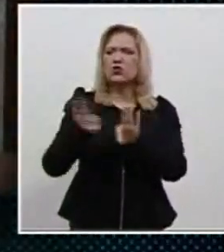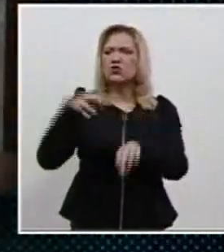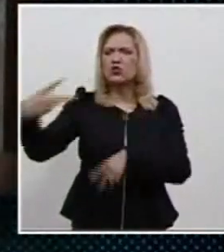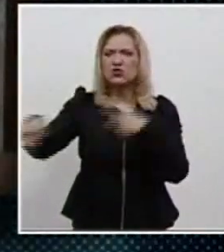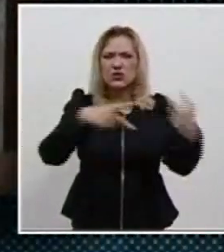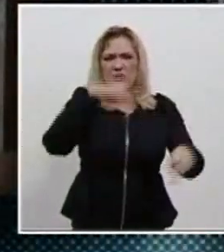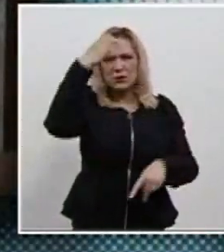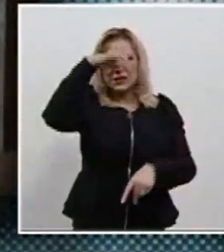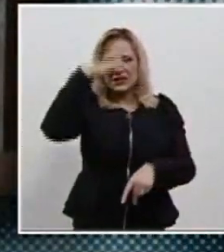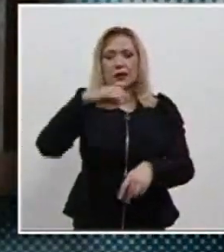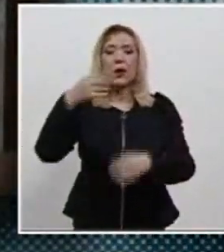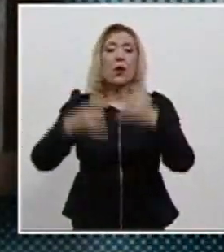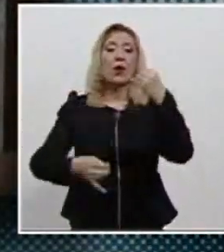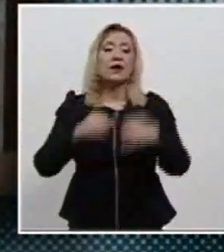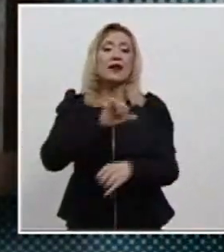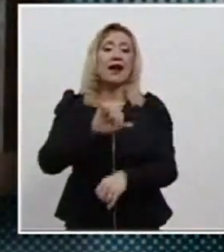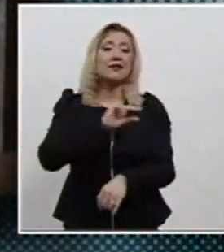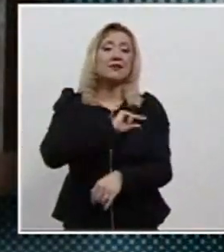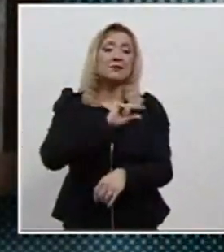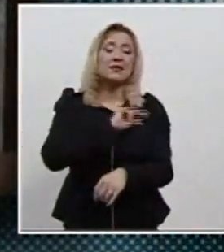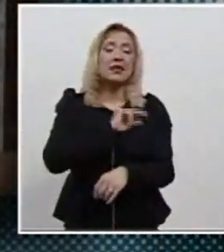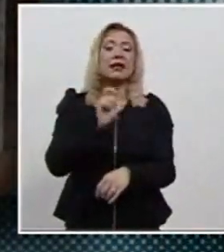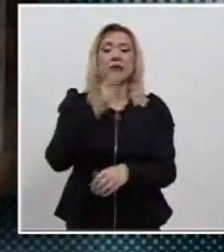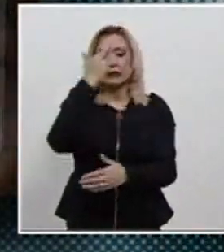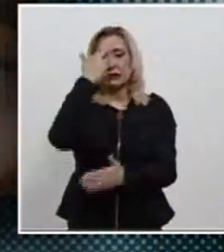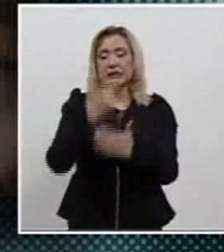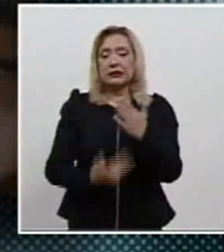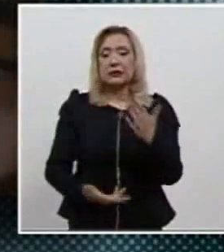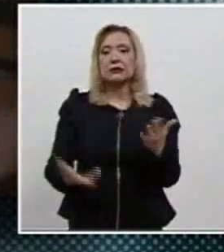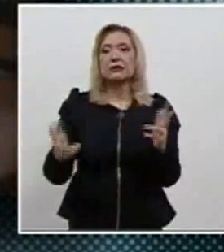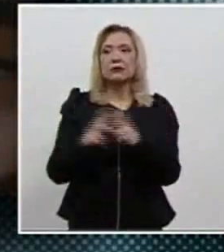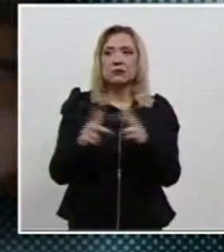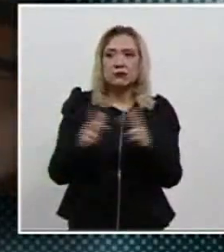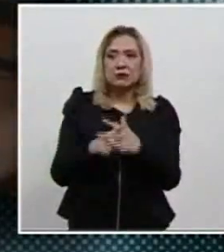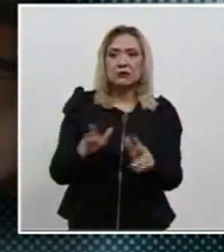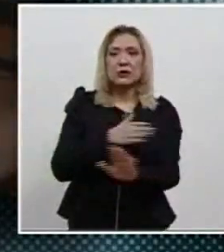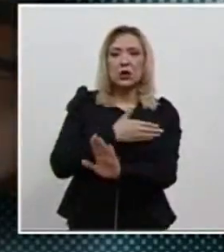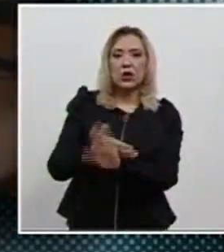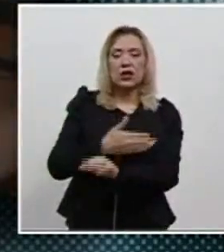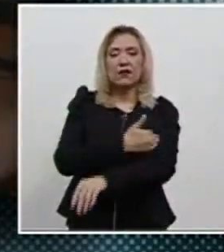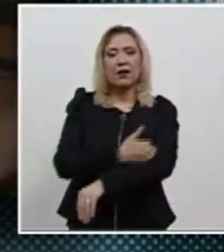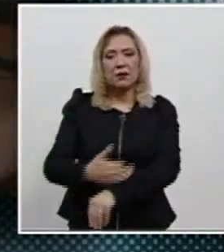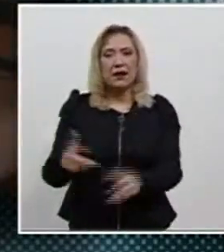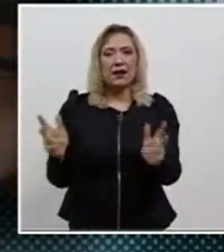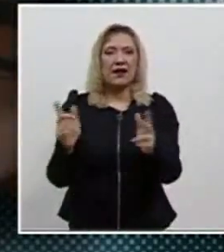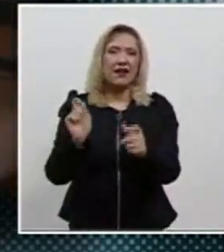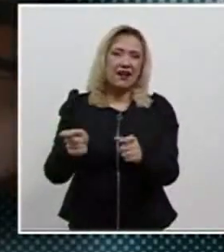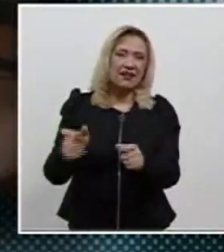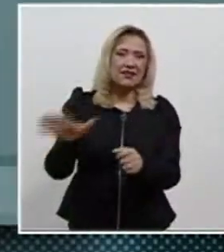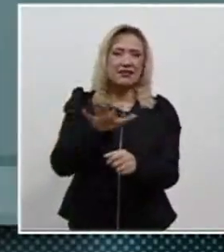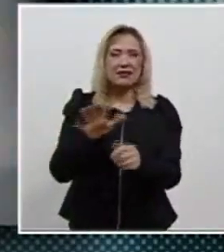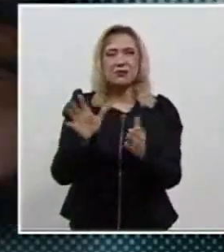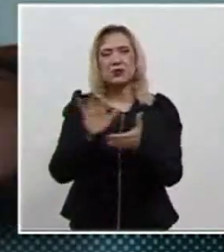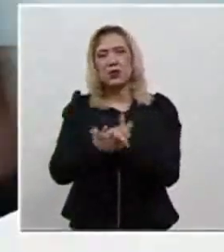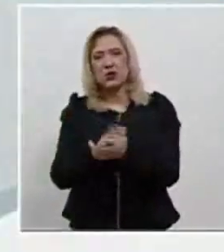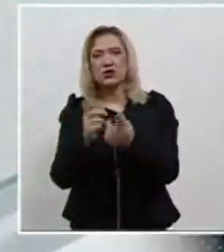con los juzgados especializados en violencia familiar, así como las acciones en materia de perspectiva de género.